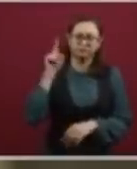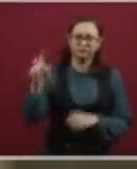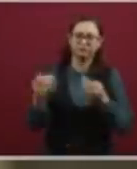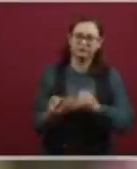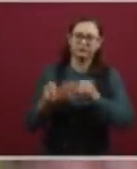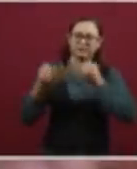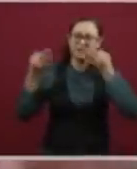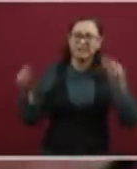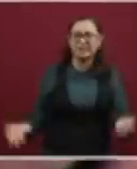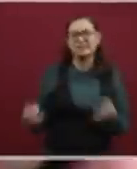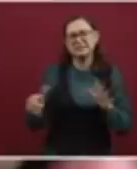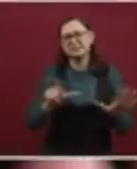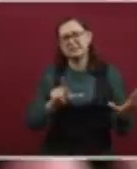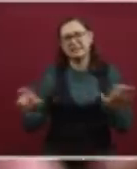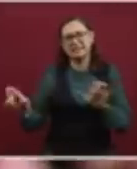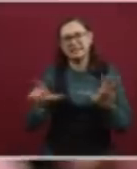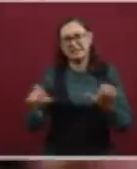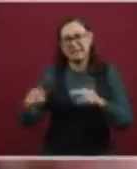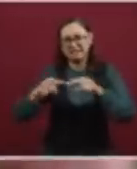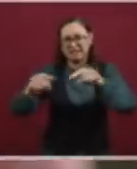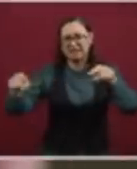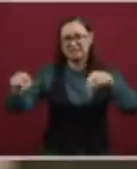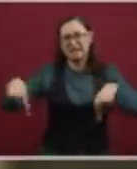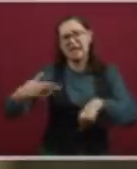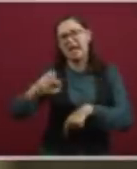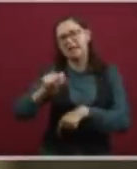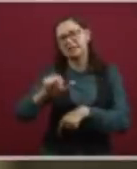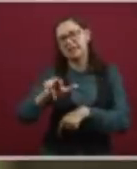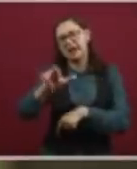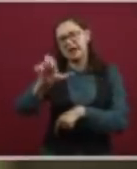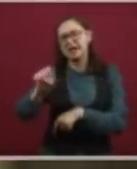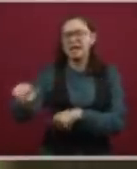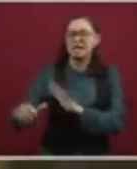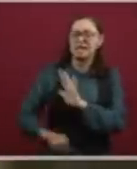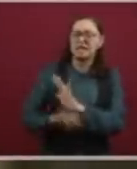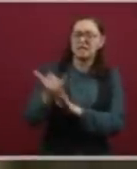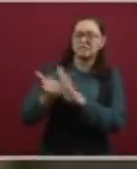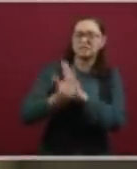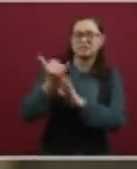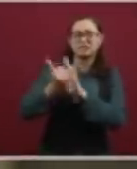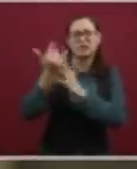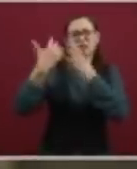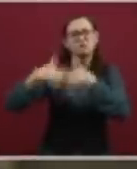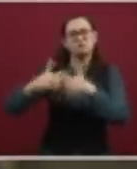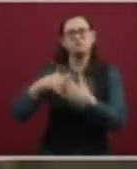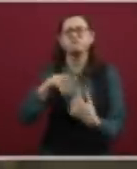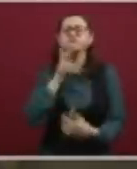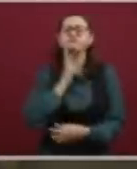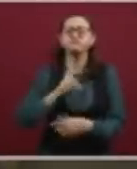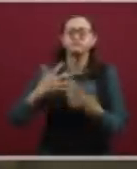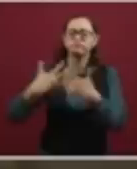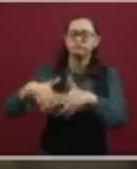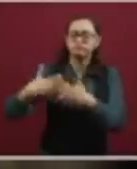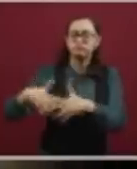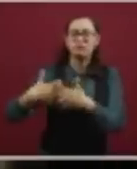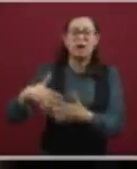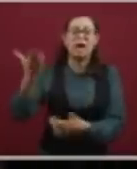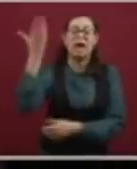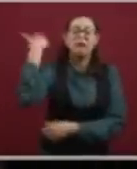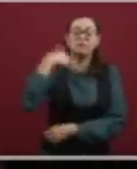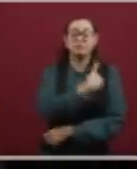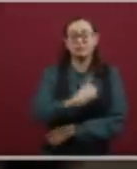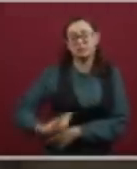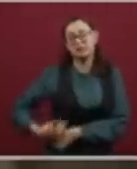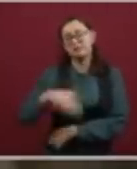acéfalas donde se iba a construir la refinería Bicentenario que dejó pues ahí en el aire Felipe Calderón,